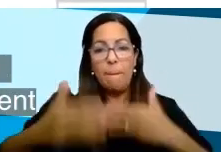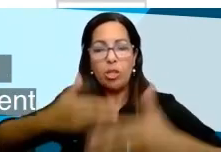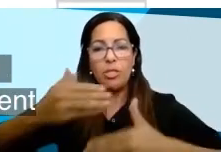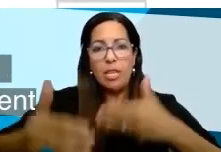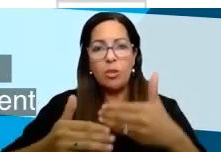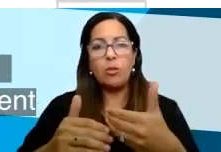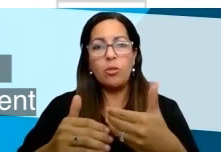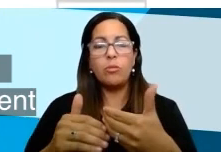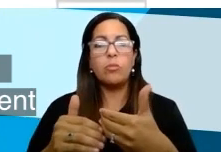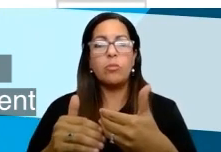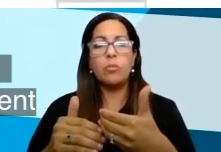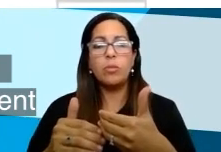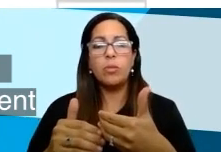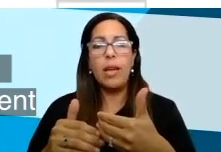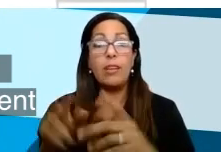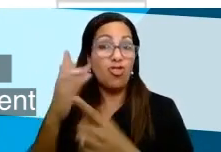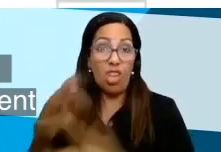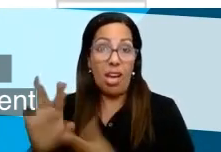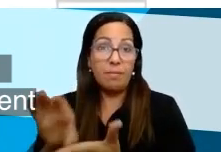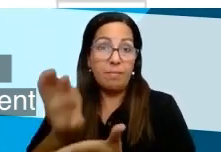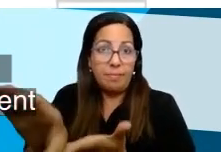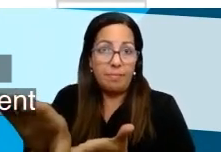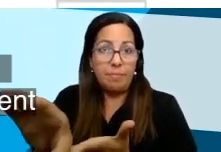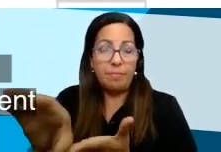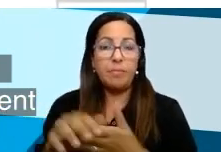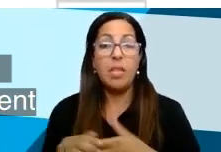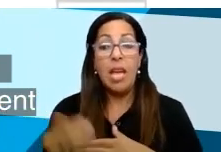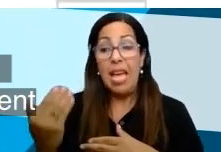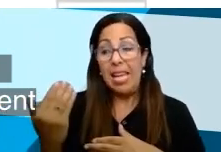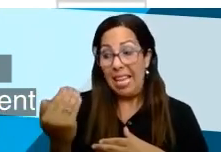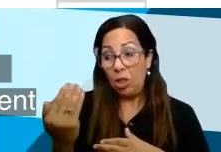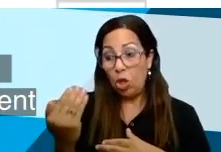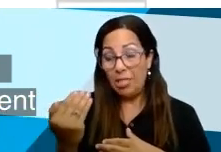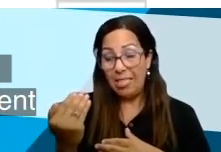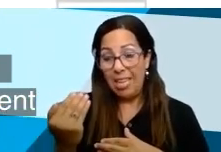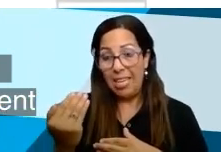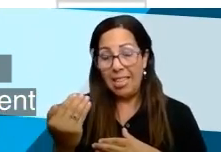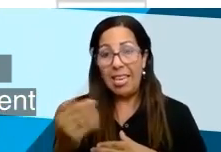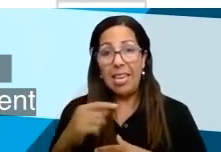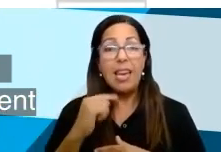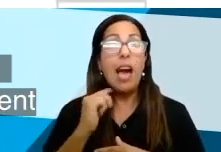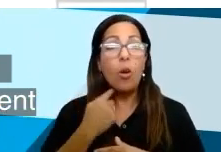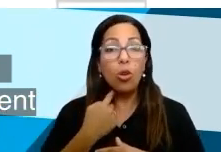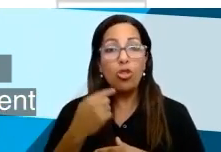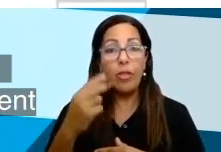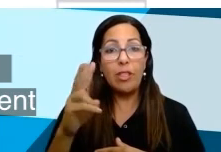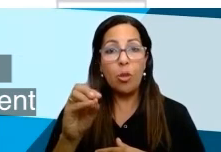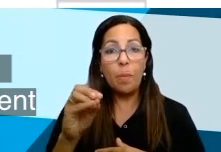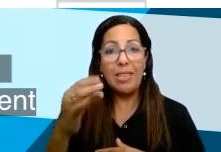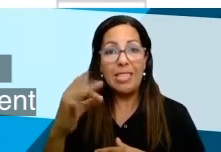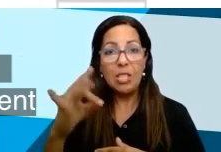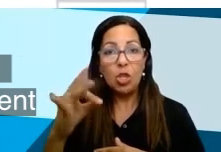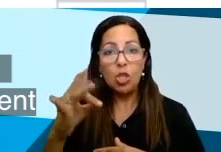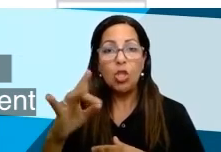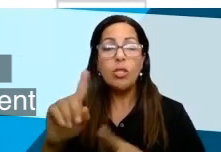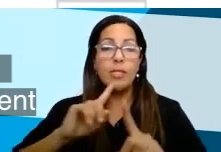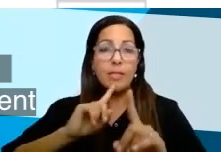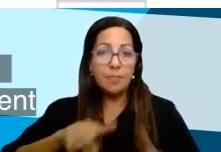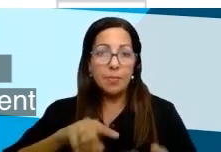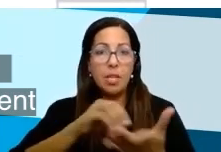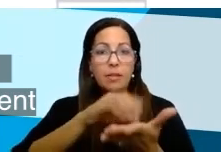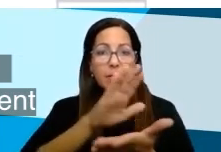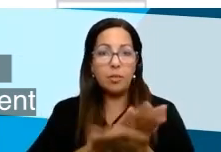En el 14 de agosto del 2018 se nos avisó sobre el registro federal de